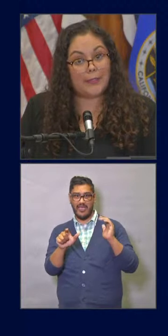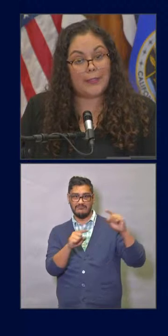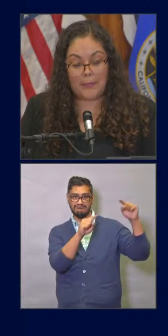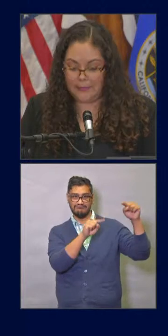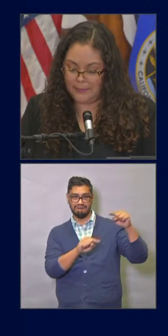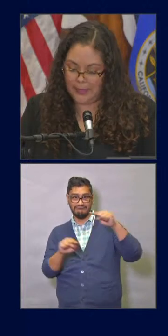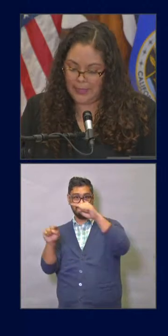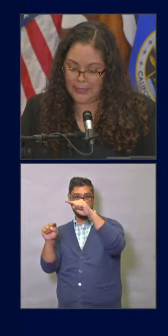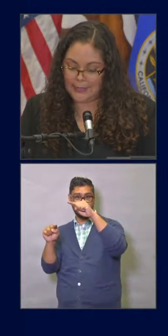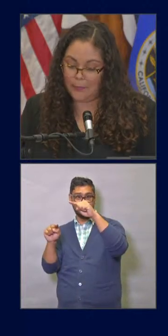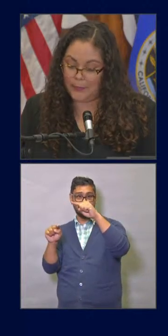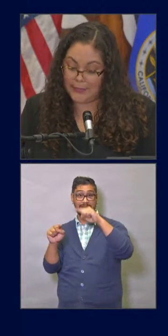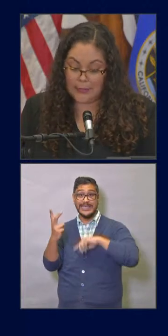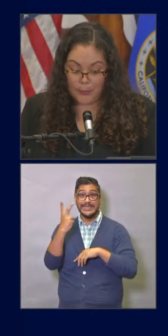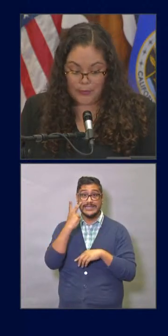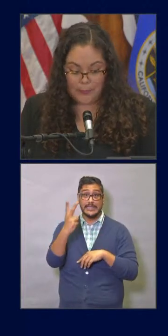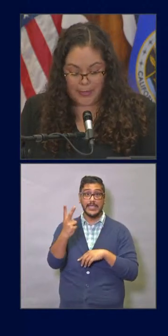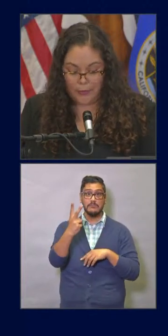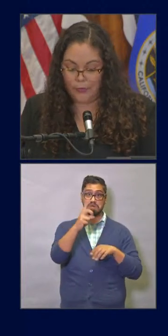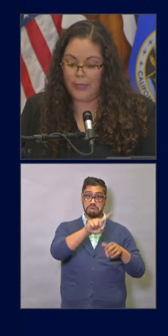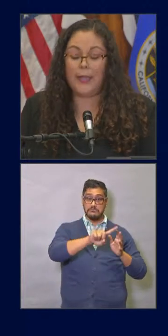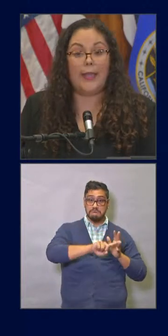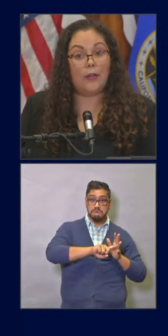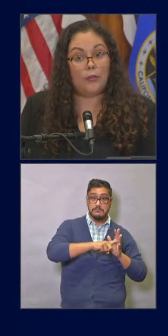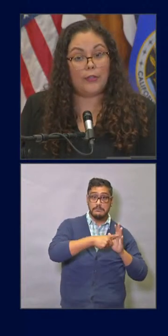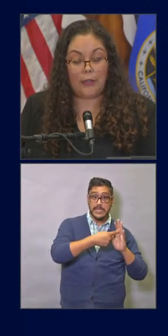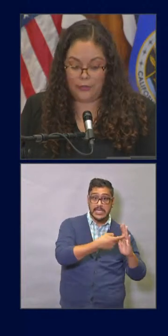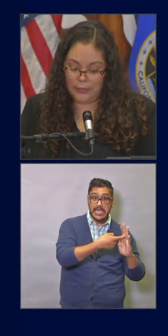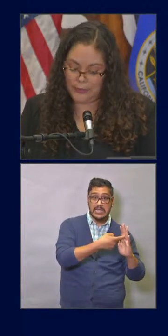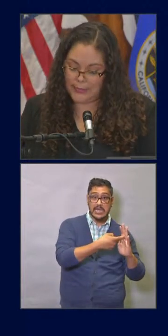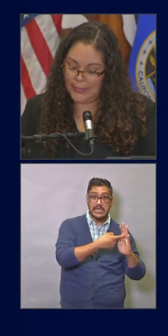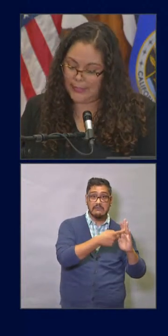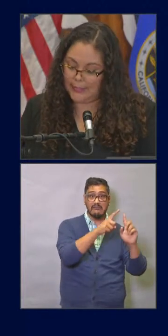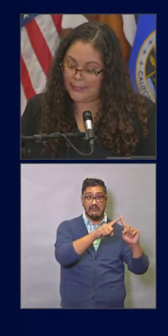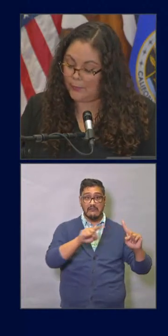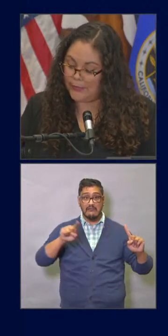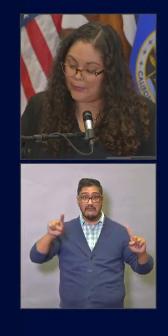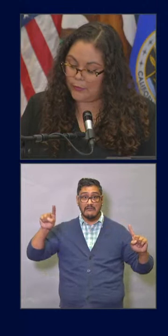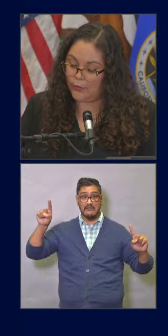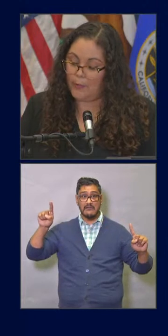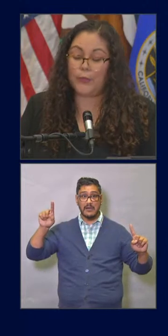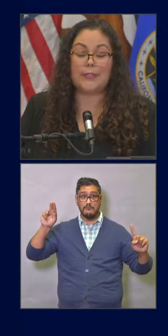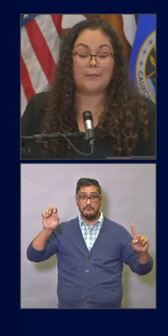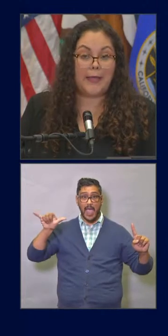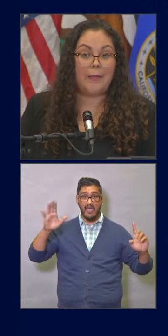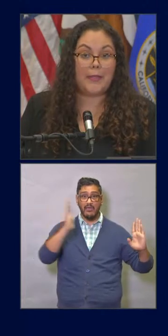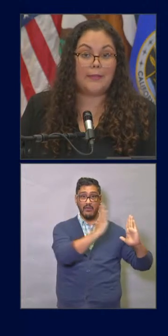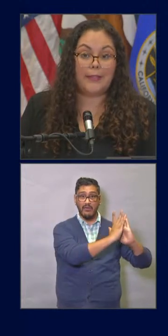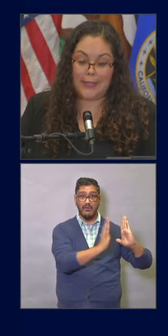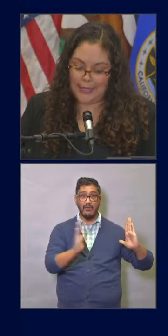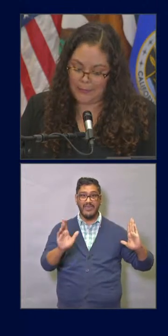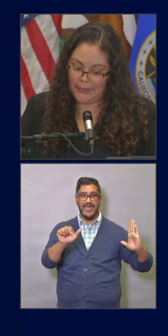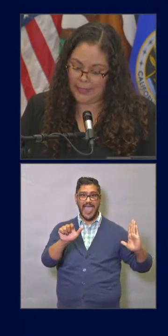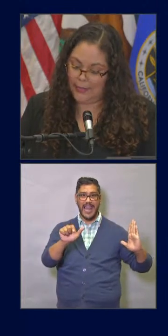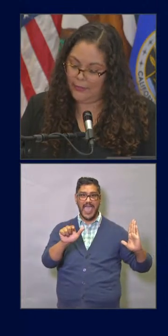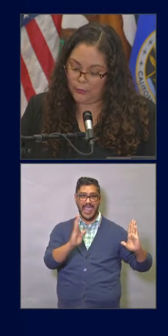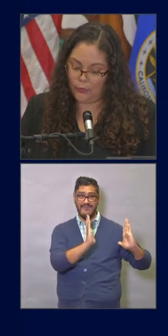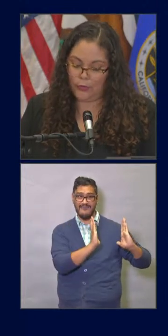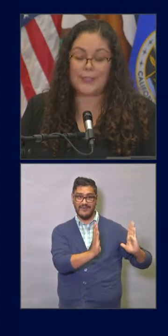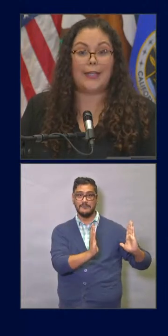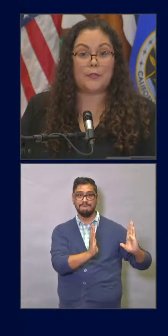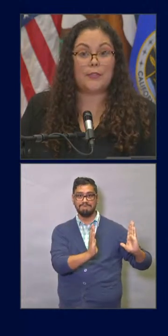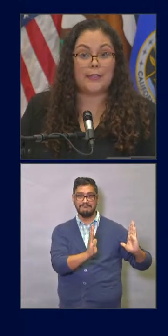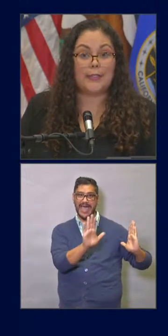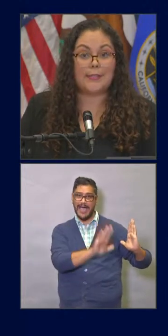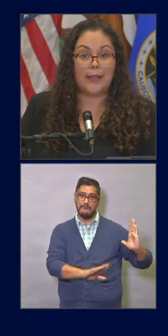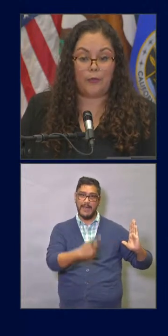comienzo de la pandemia hasta principios de mayo, el condado de Los Ángeles representó aproximadamente la mitad de